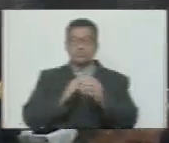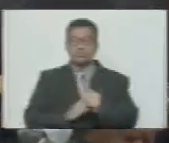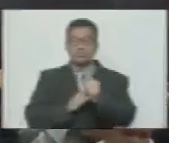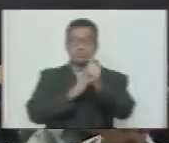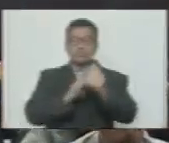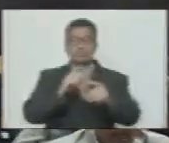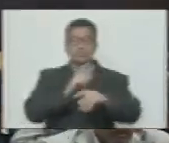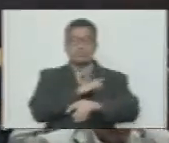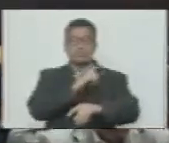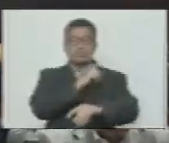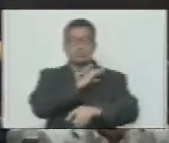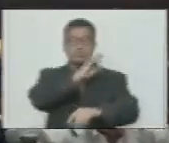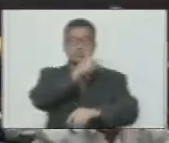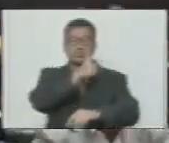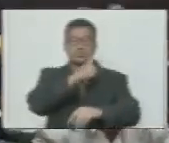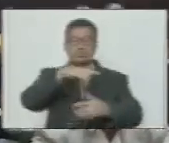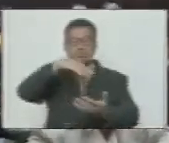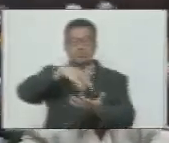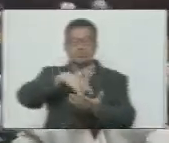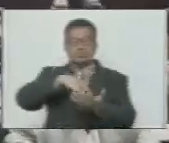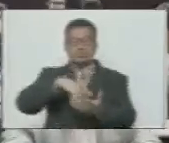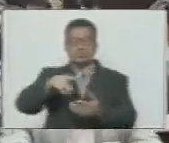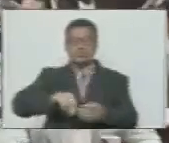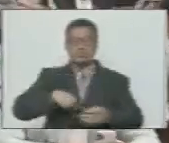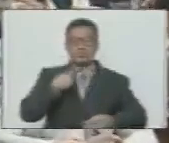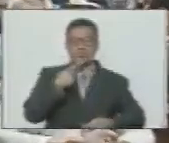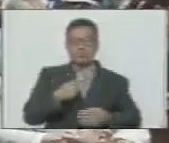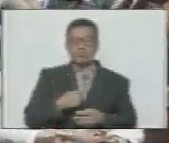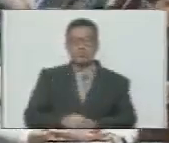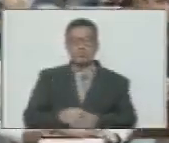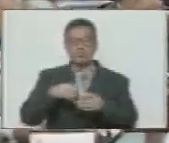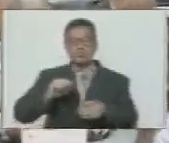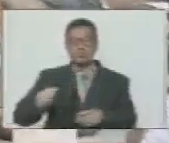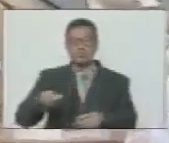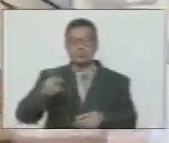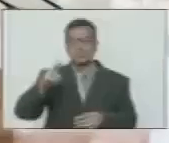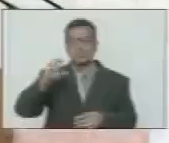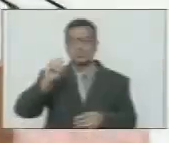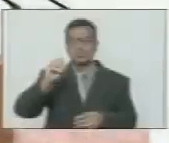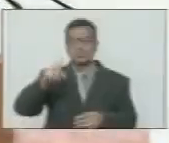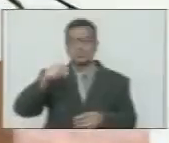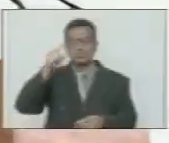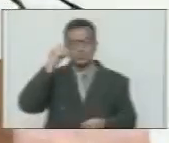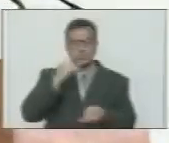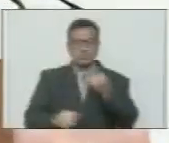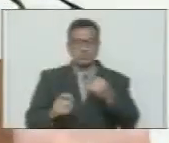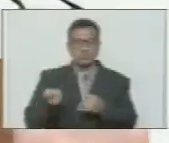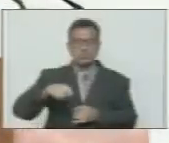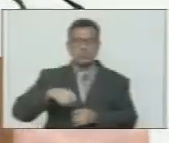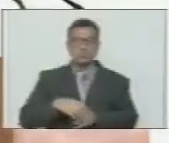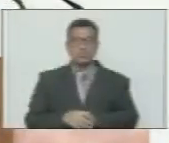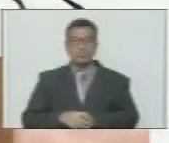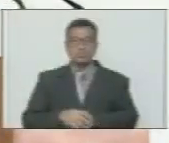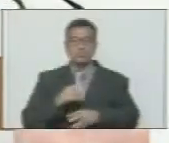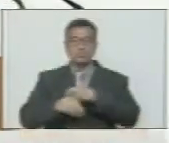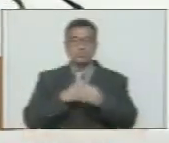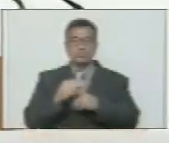de jefe del bloque parlamentario del Estado Carabobo, puedo decirles que a un Agüero, en estos últimos